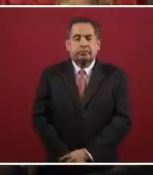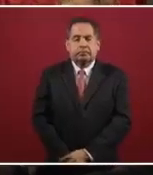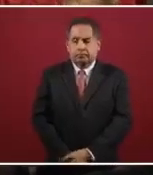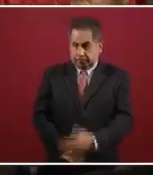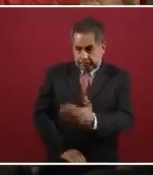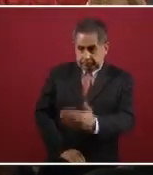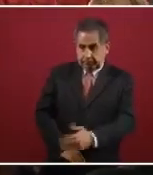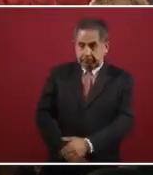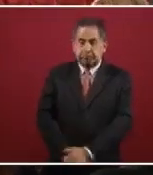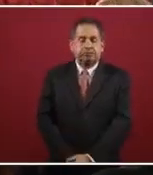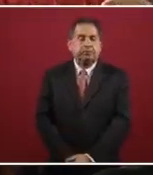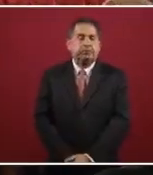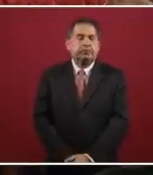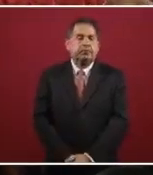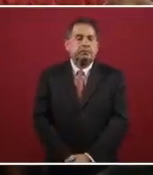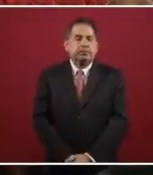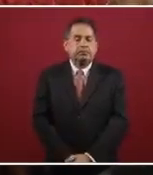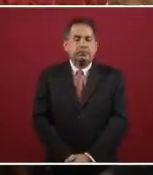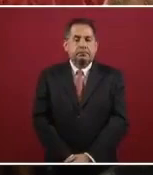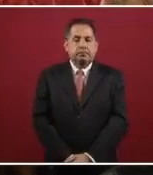Adelante.